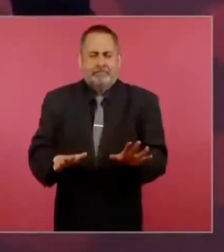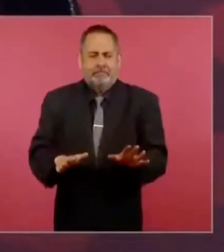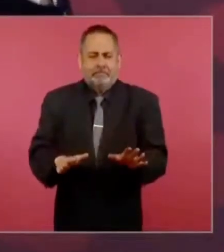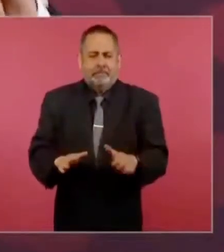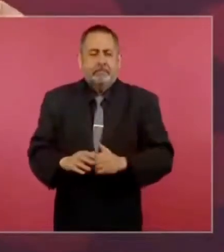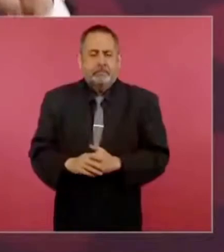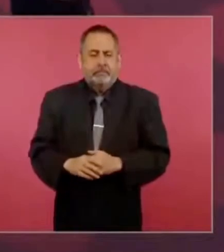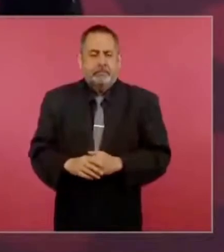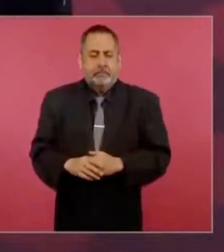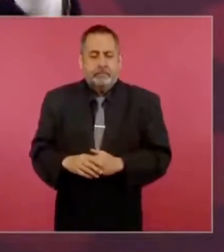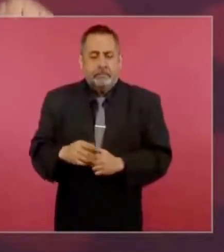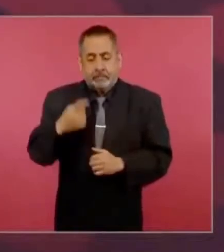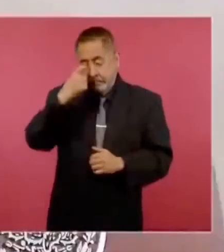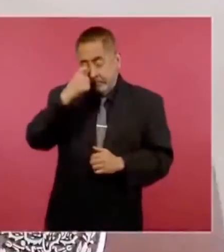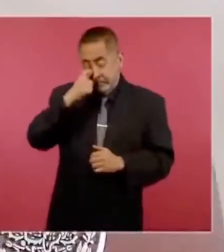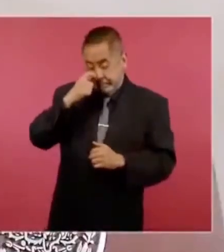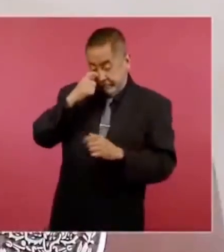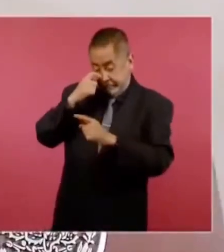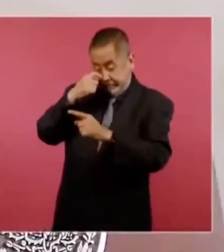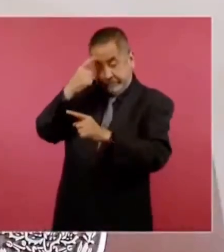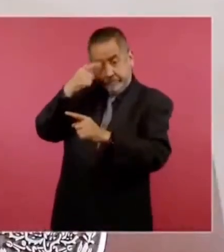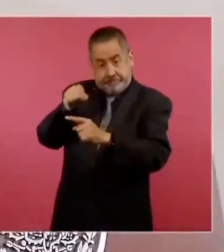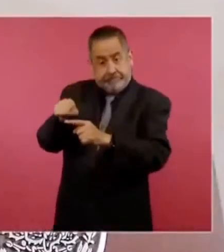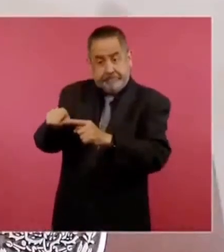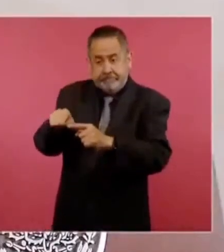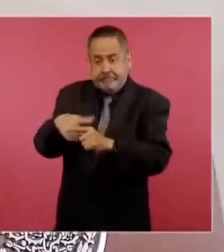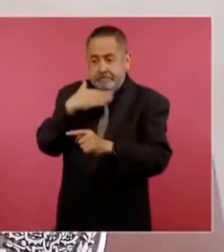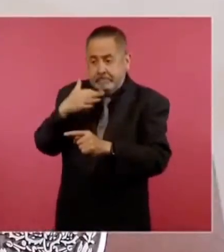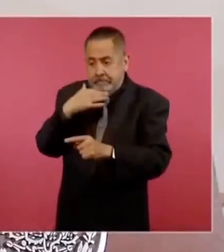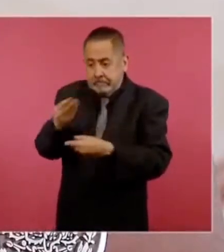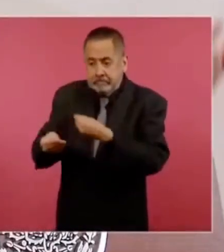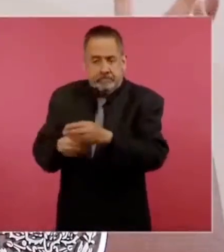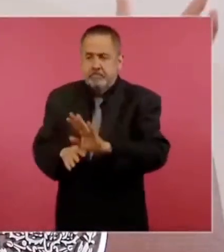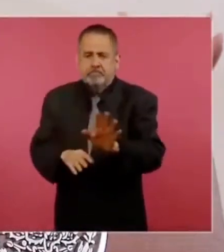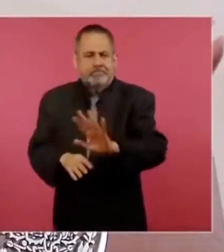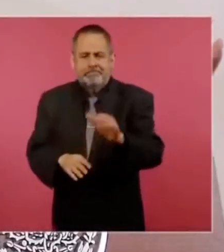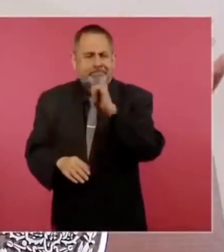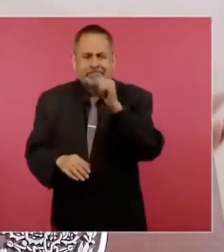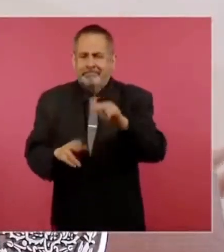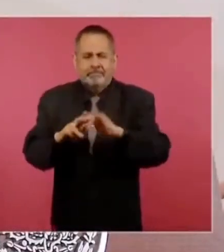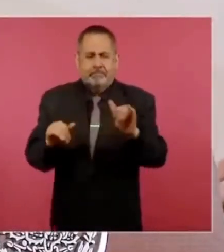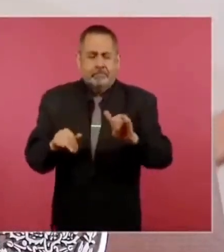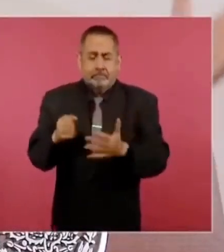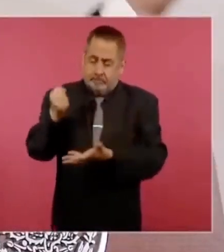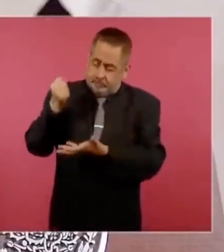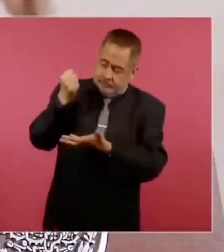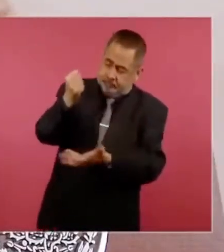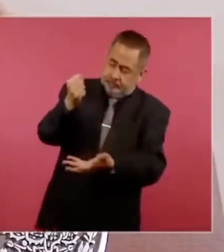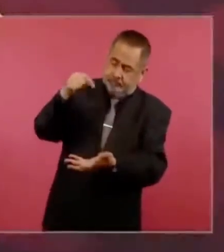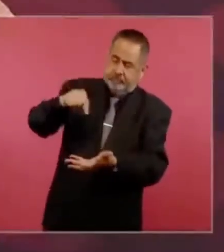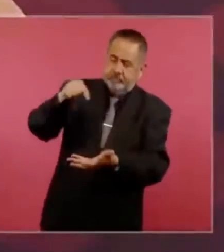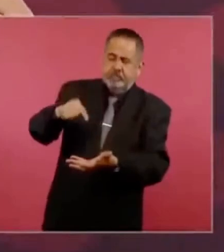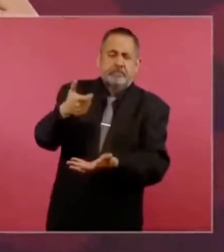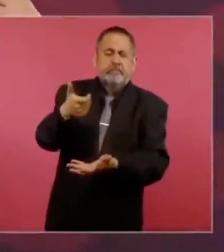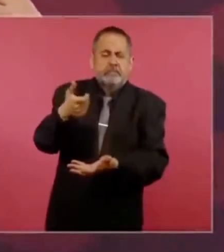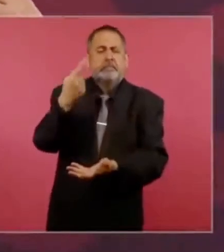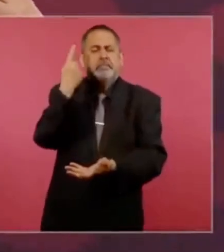para mantener al régimen corrupto, sino el presupuesto se utilizó